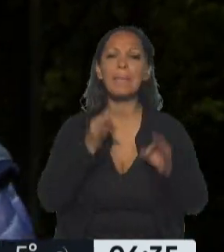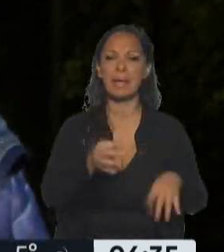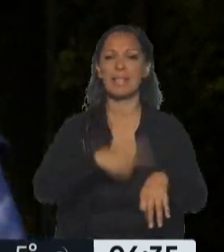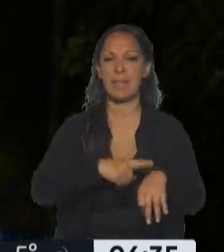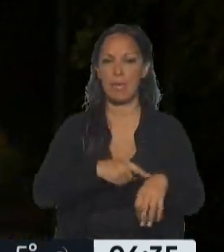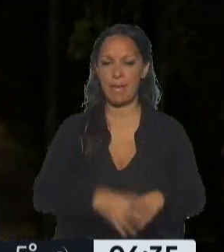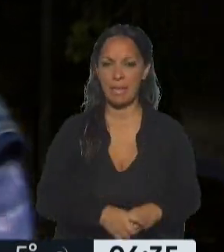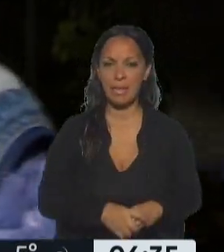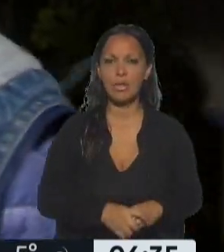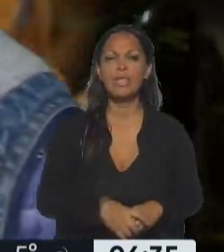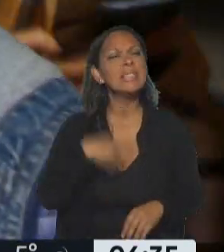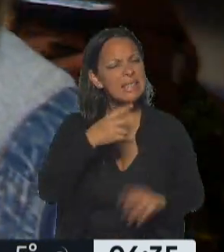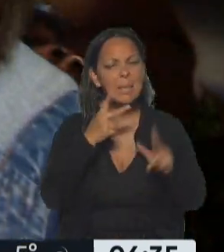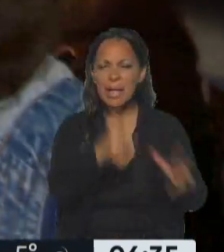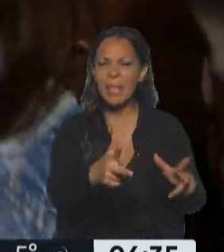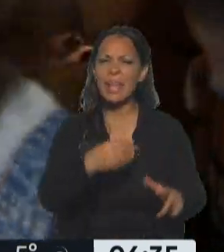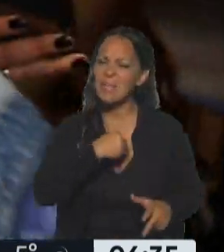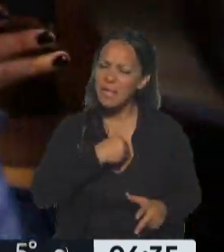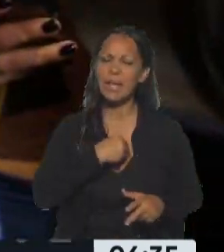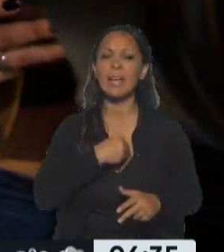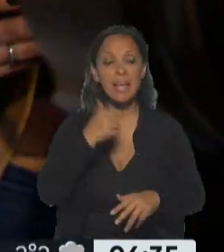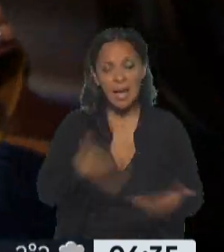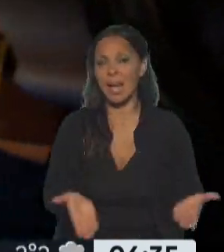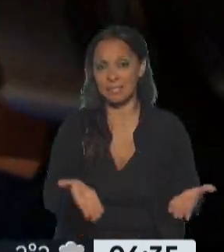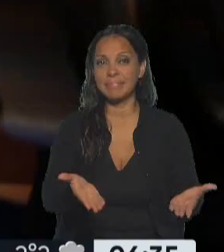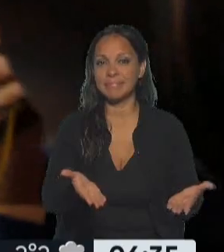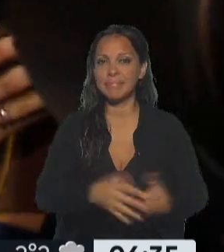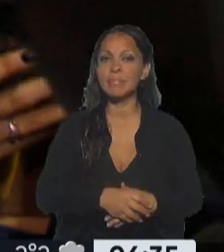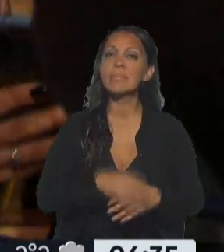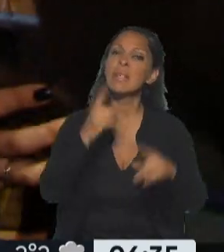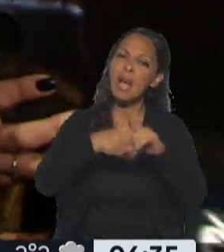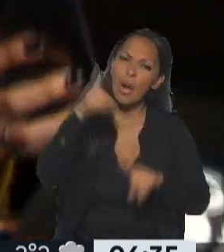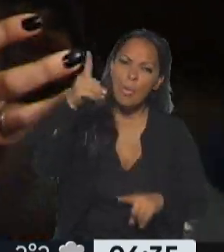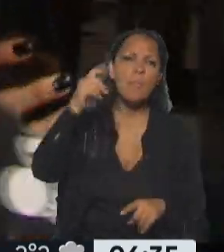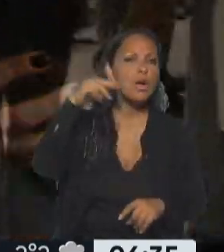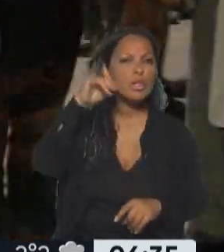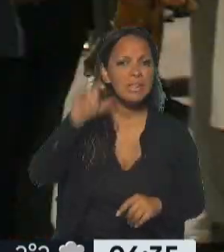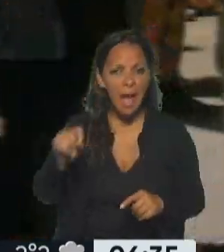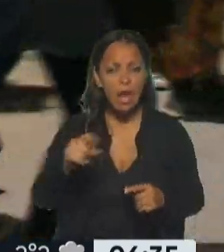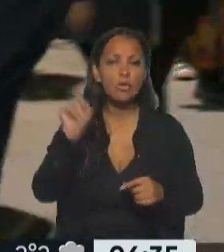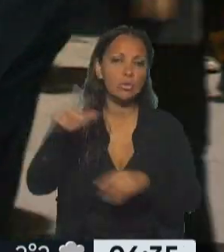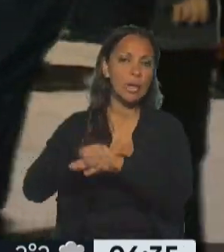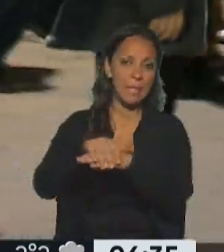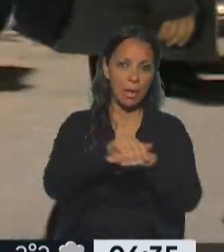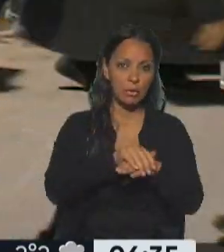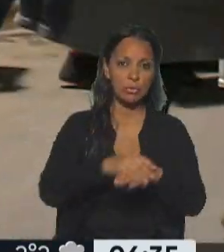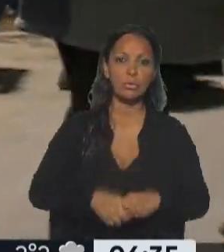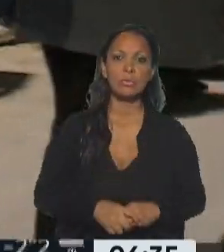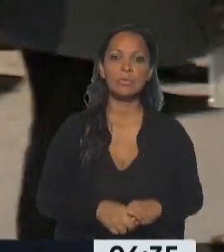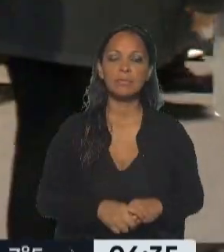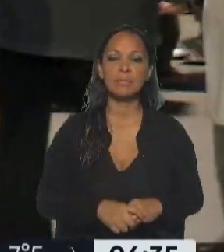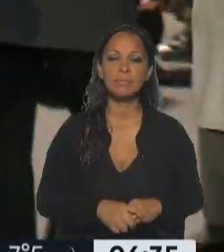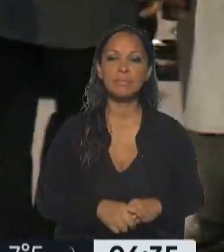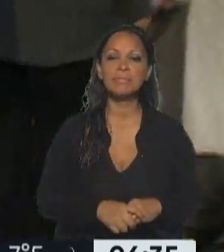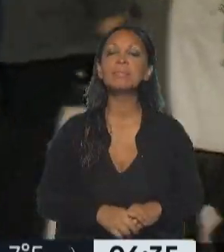momento. Siempre lo dije. Y acá está. ¿Por Gonzalo? Por Gonzalo y sus amigos. Yo sabía que